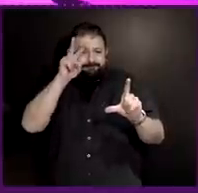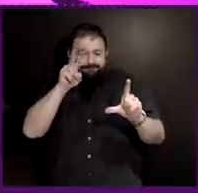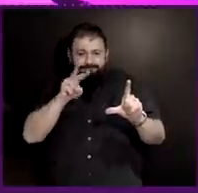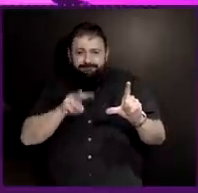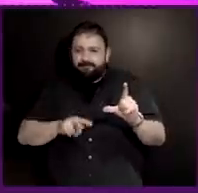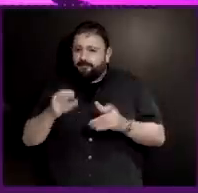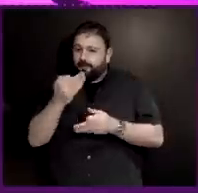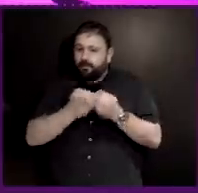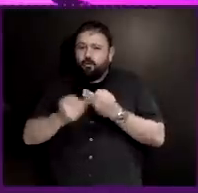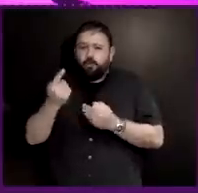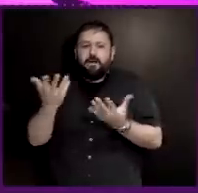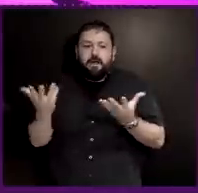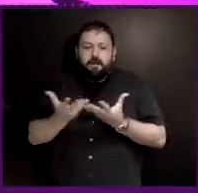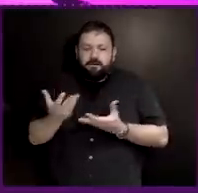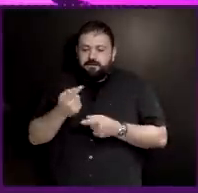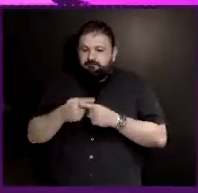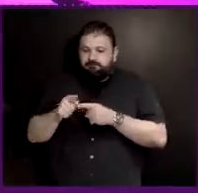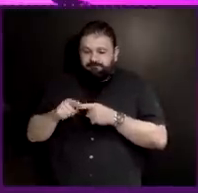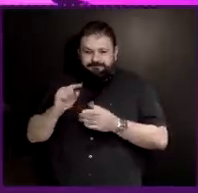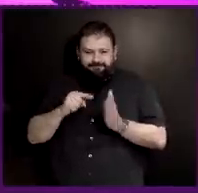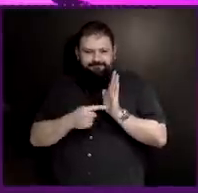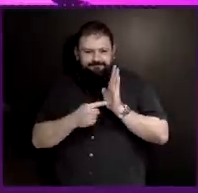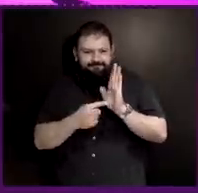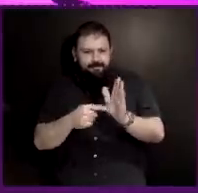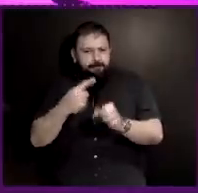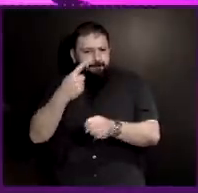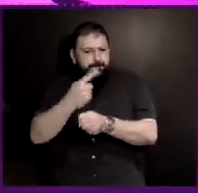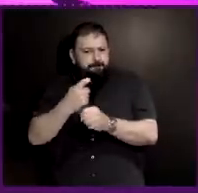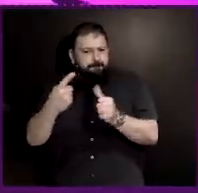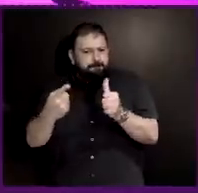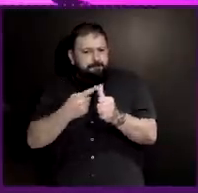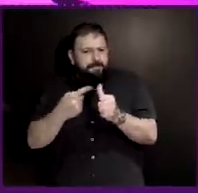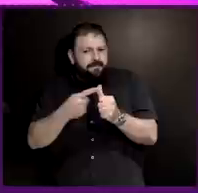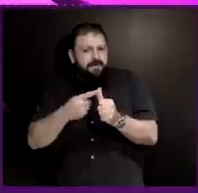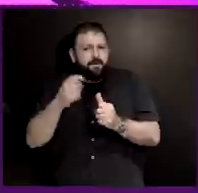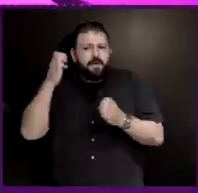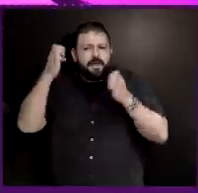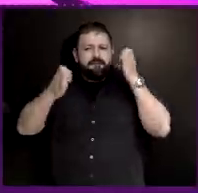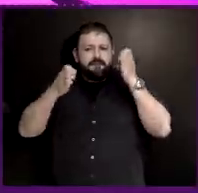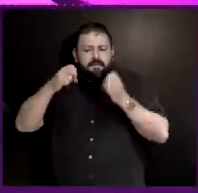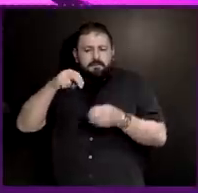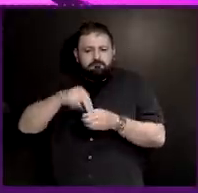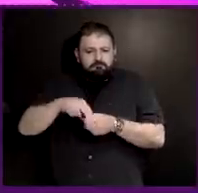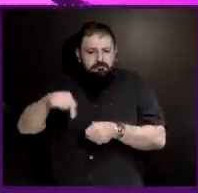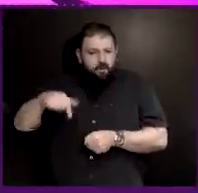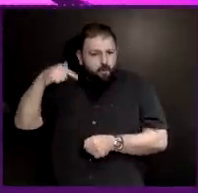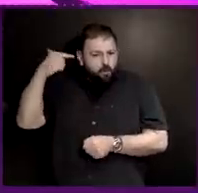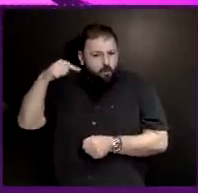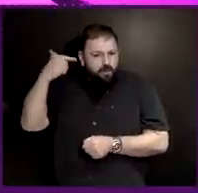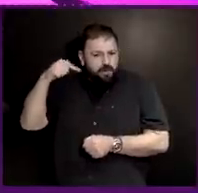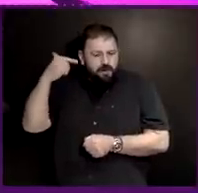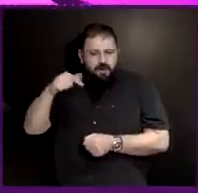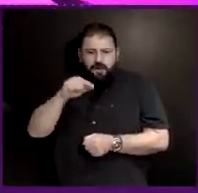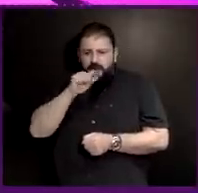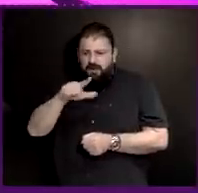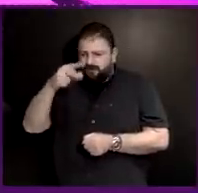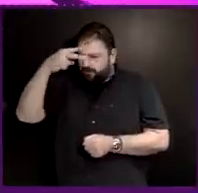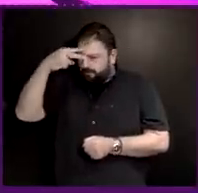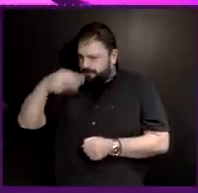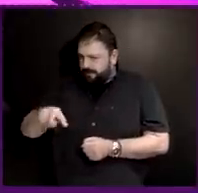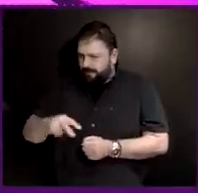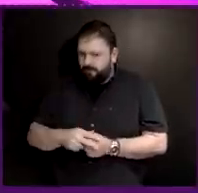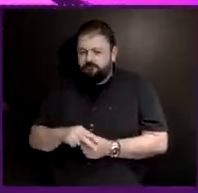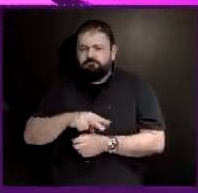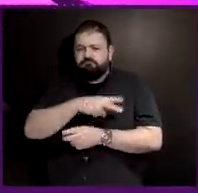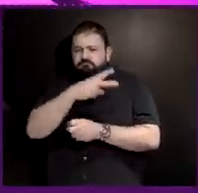tendremos, por supuesto, como ya les mencioné, nuestro primer evento de extravaganas será en Guadalajara, México. Después estaremos